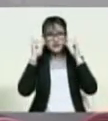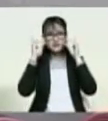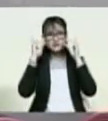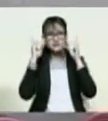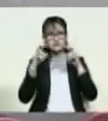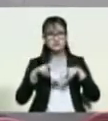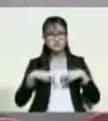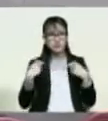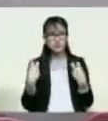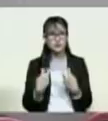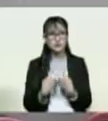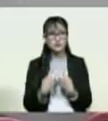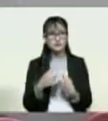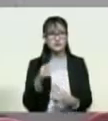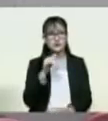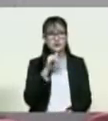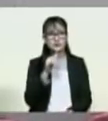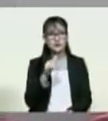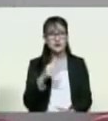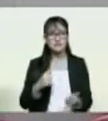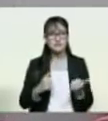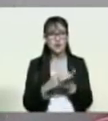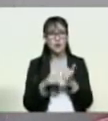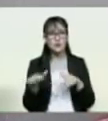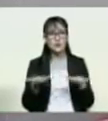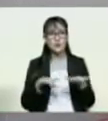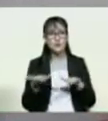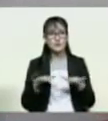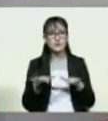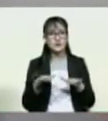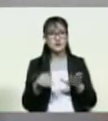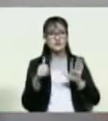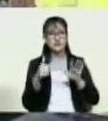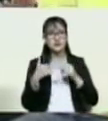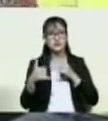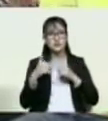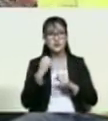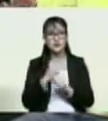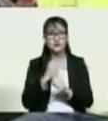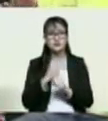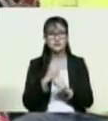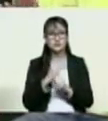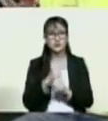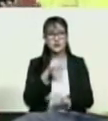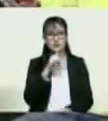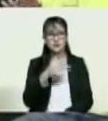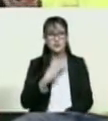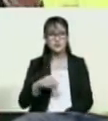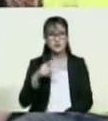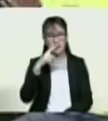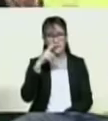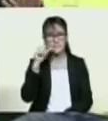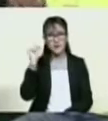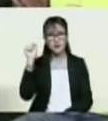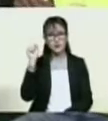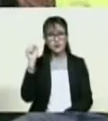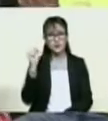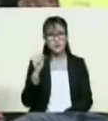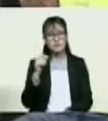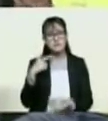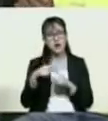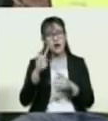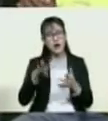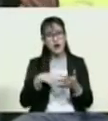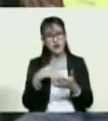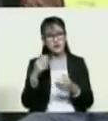esta rueda de prensa en la que anunciaba el respaldo del movimiento a las 6 líneas de acción anunciadas por el presidente Nicolás Maduro y además la agenda de